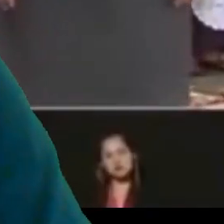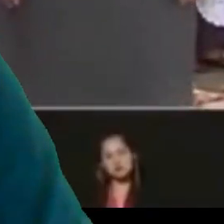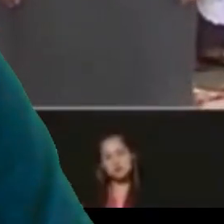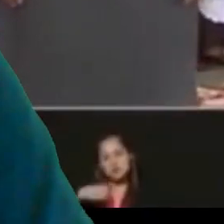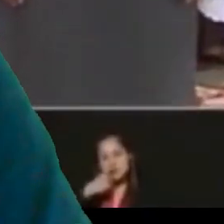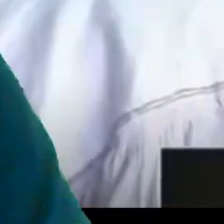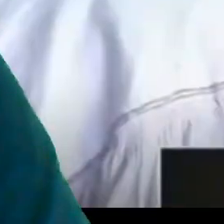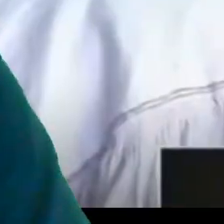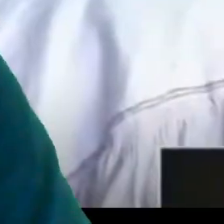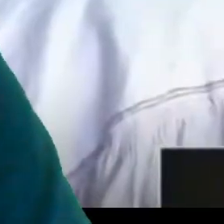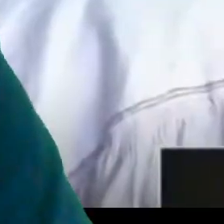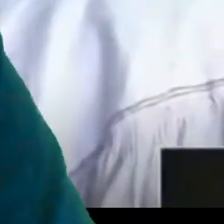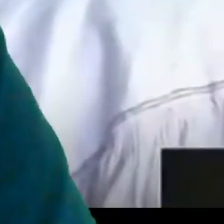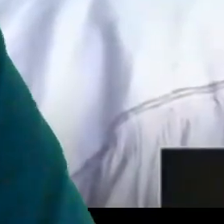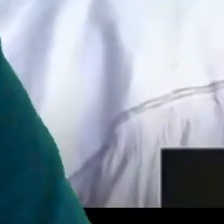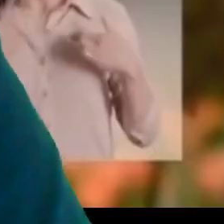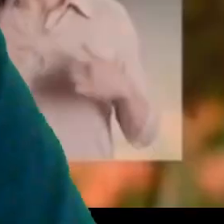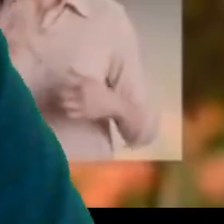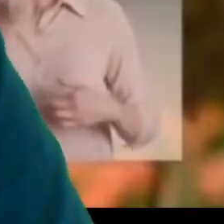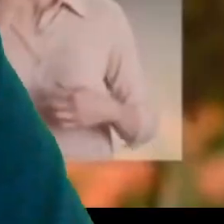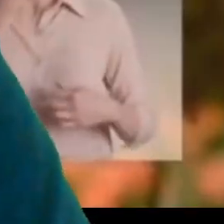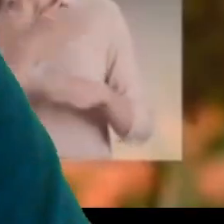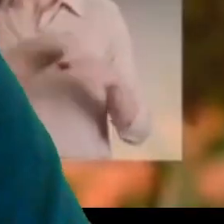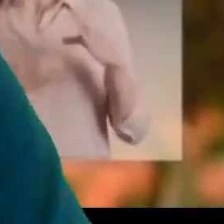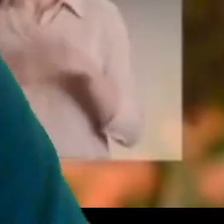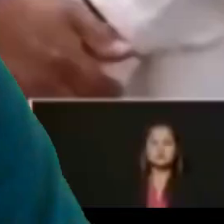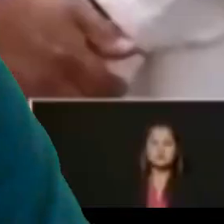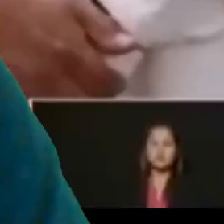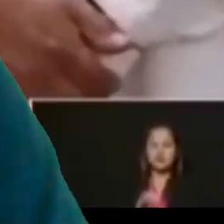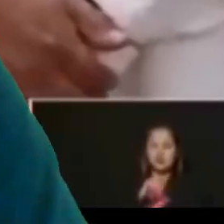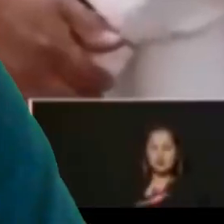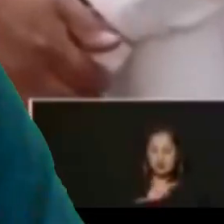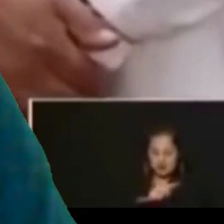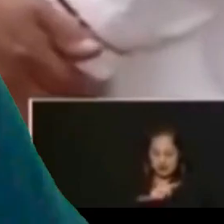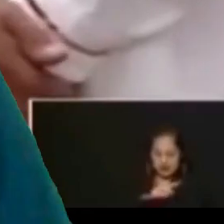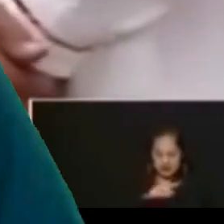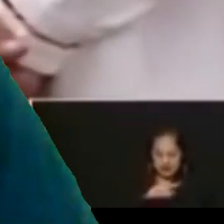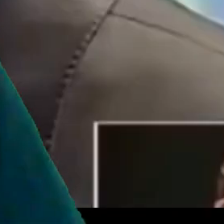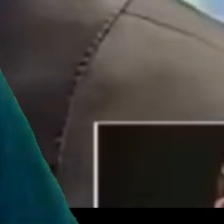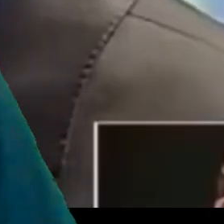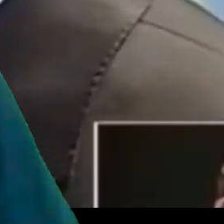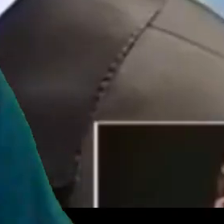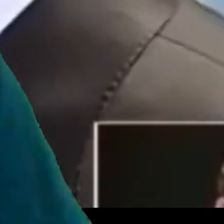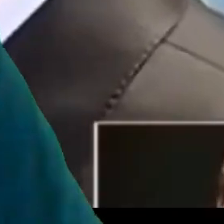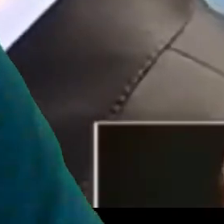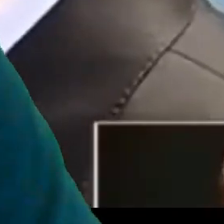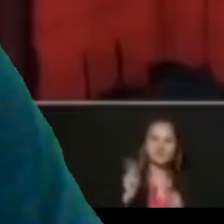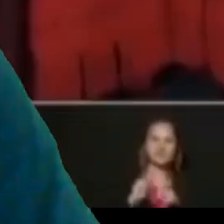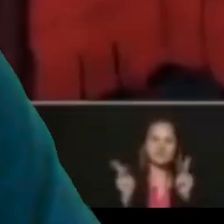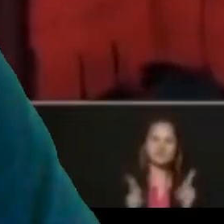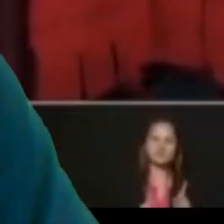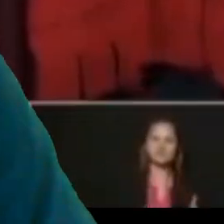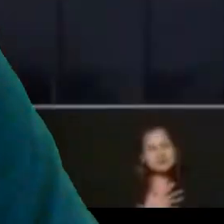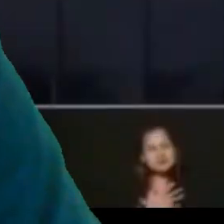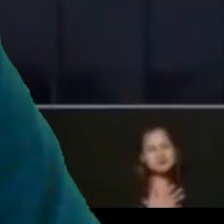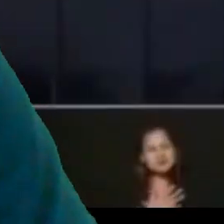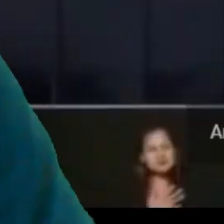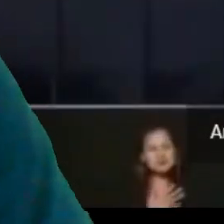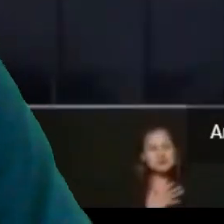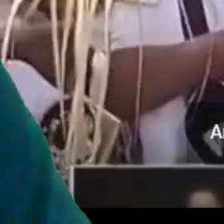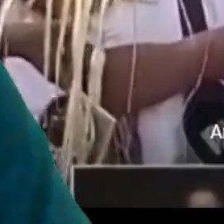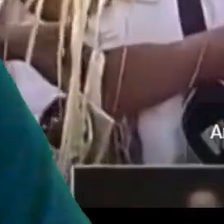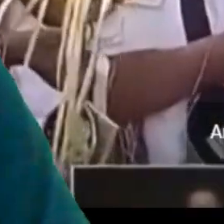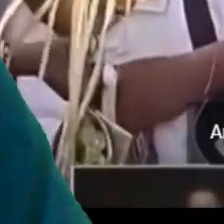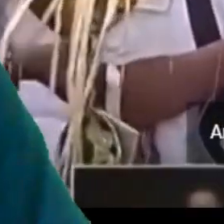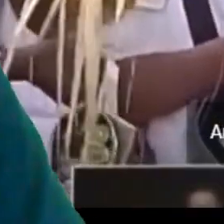intento. Voy a hacer otro video, pero pues ya hablando un poquito más de mí en curso taller